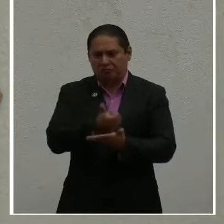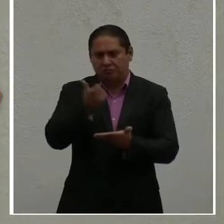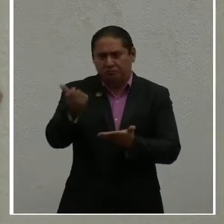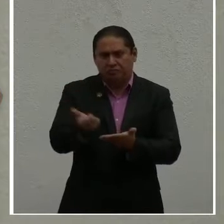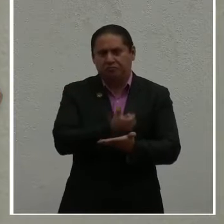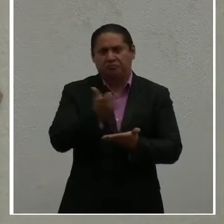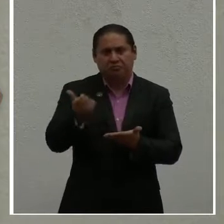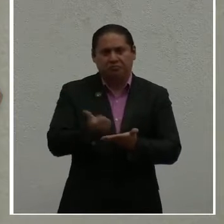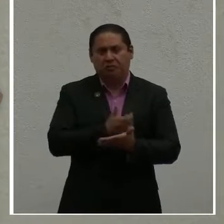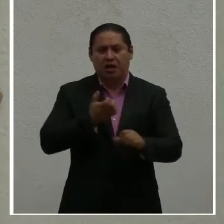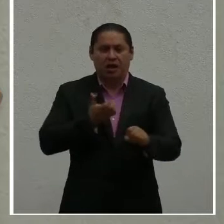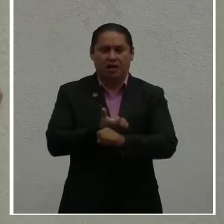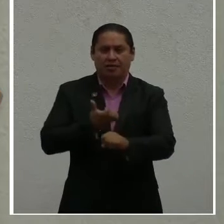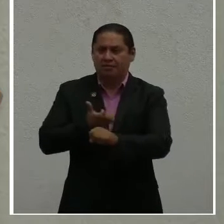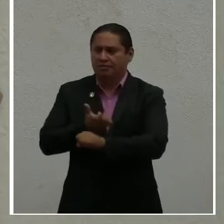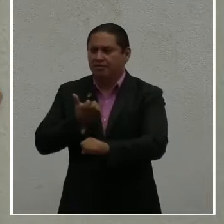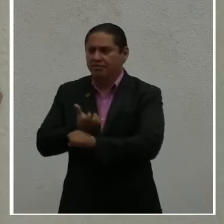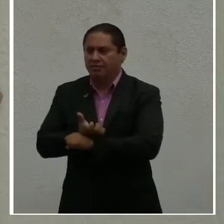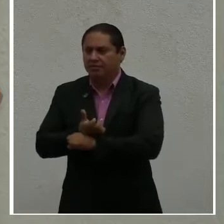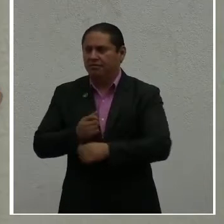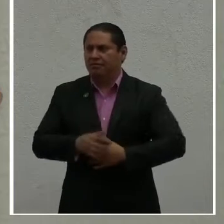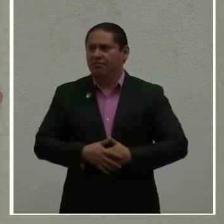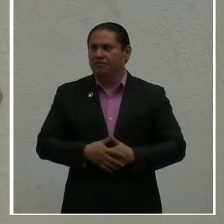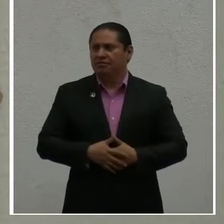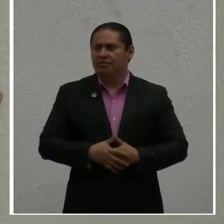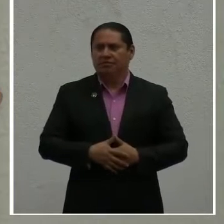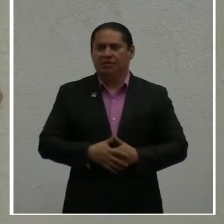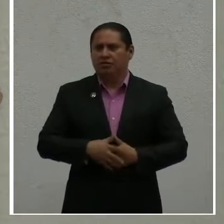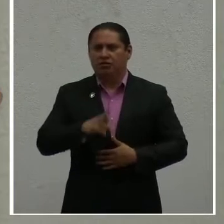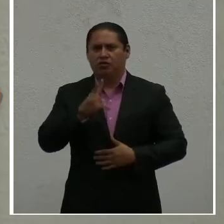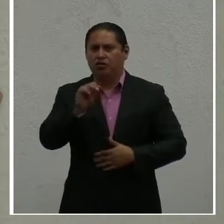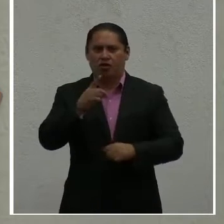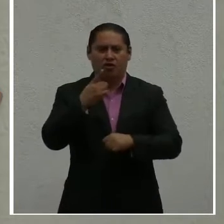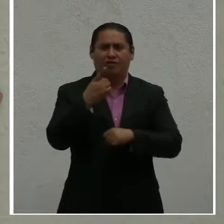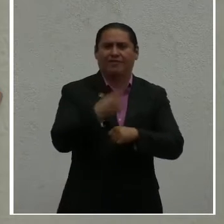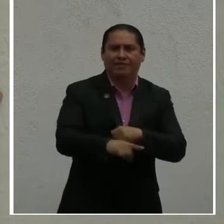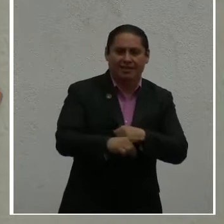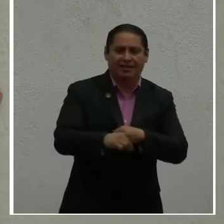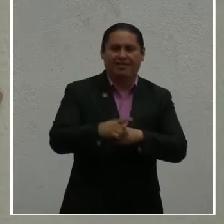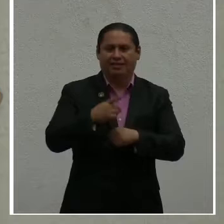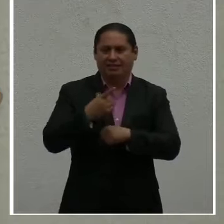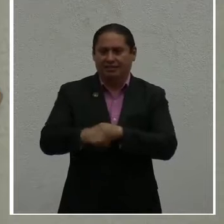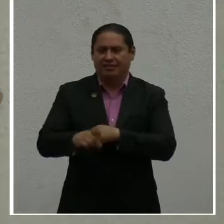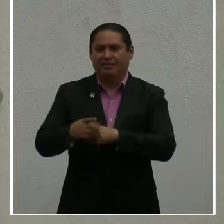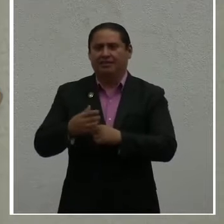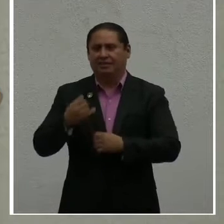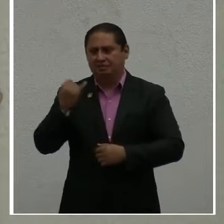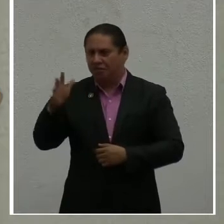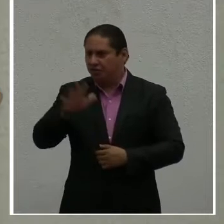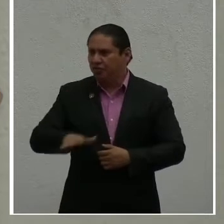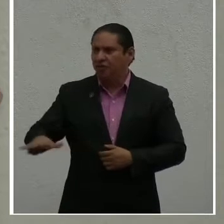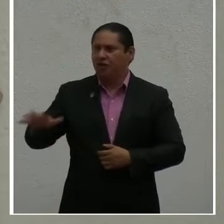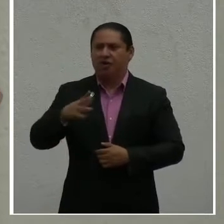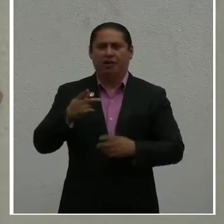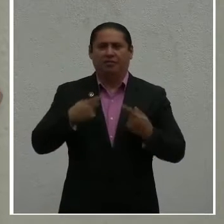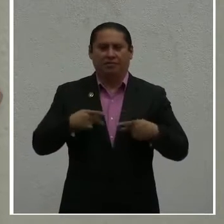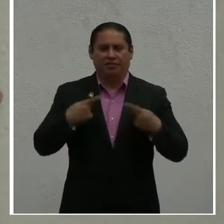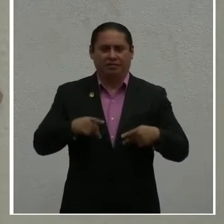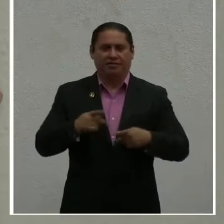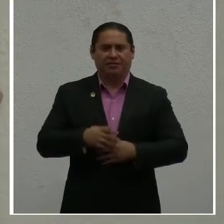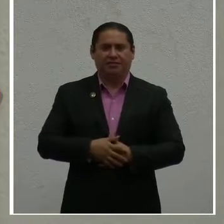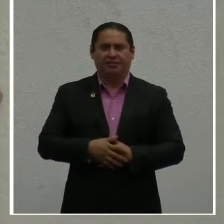los estados no transgreda o dañe a los ciudadanos en general?